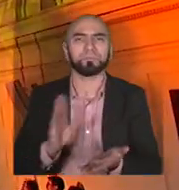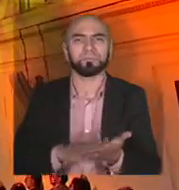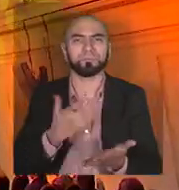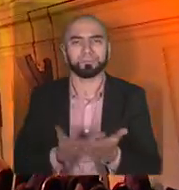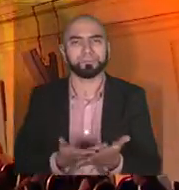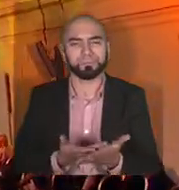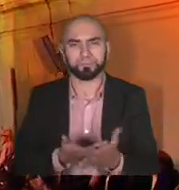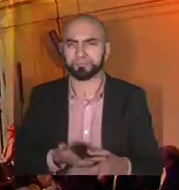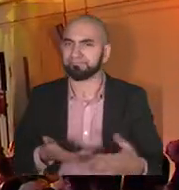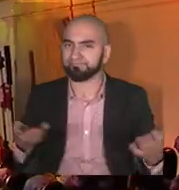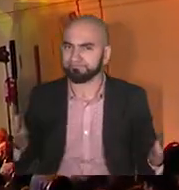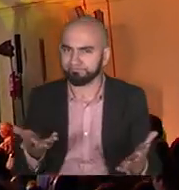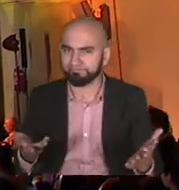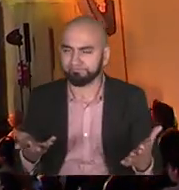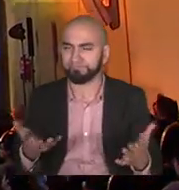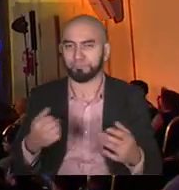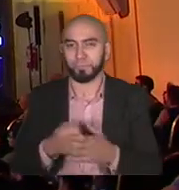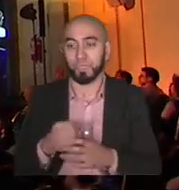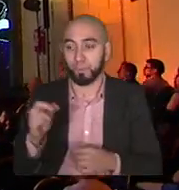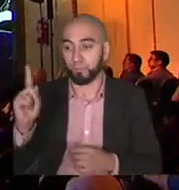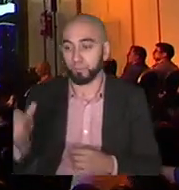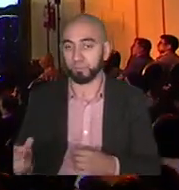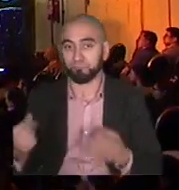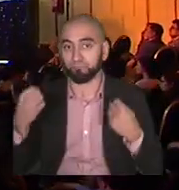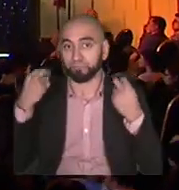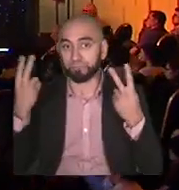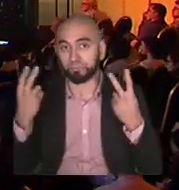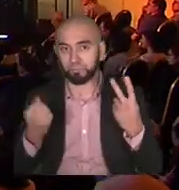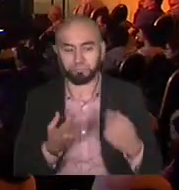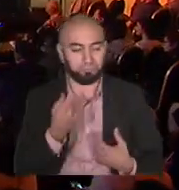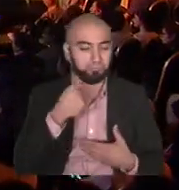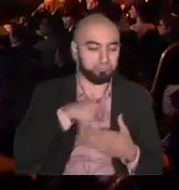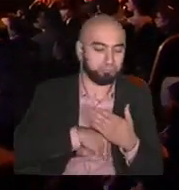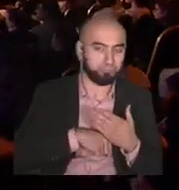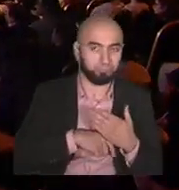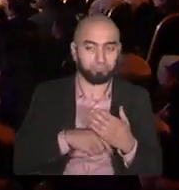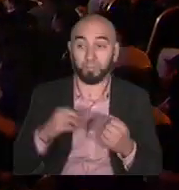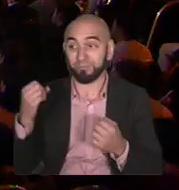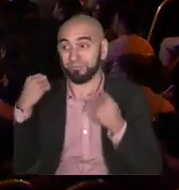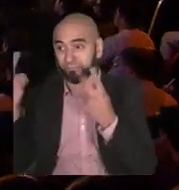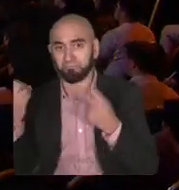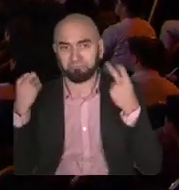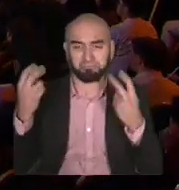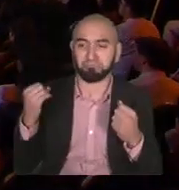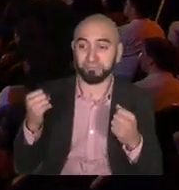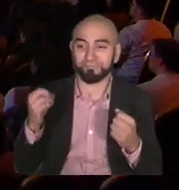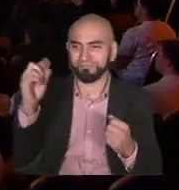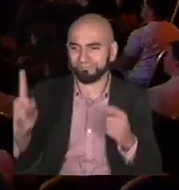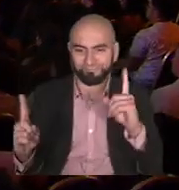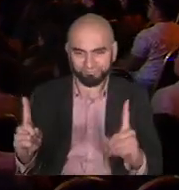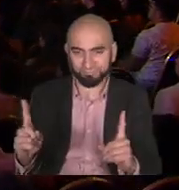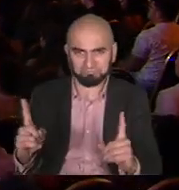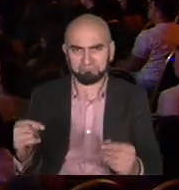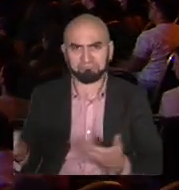fueron tales que los introvertidos y extrovertidos interactuaban, y los extrovertidos, para ser